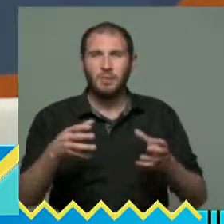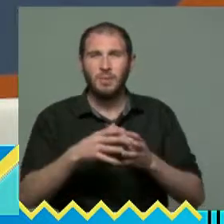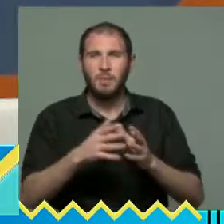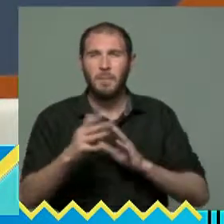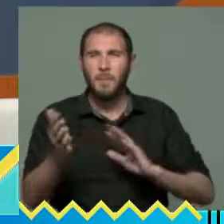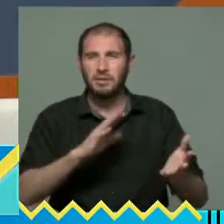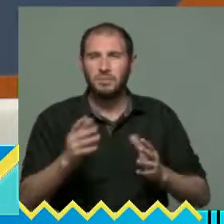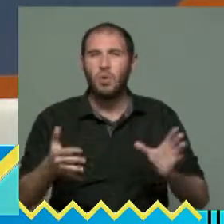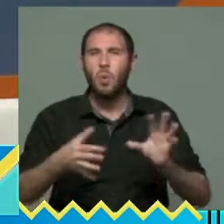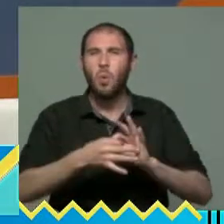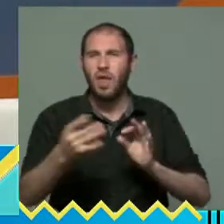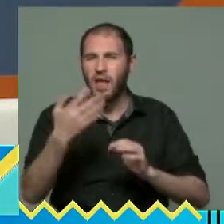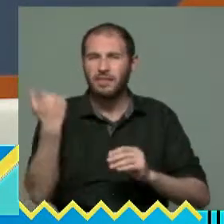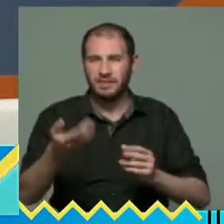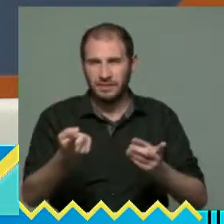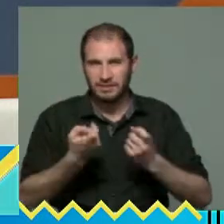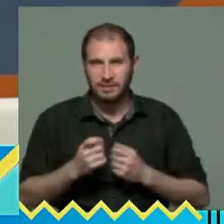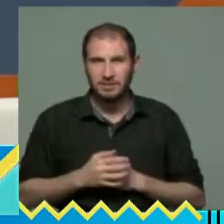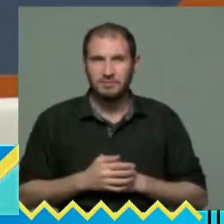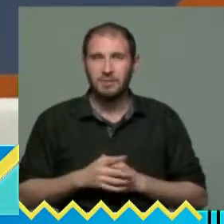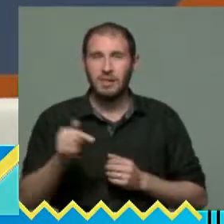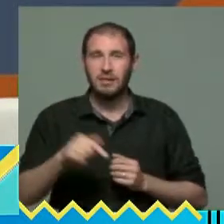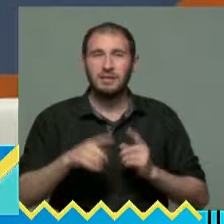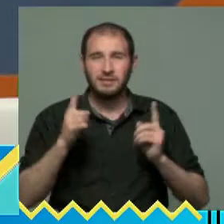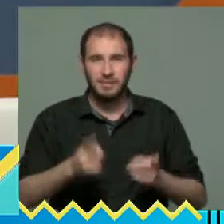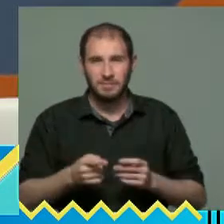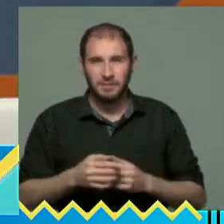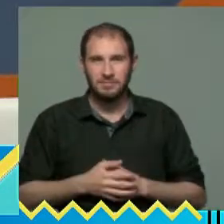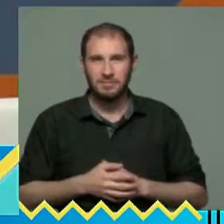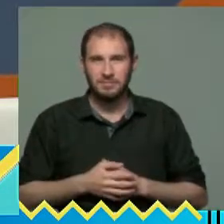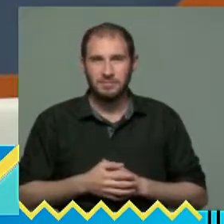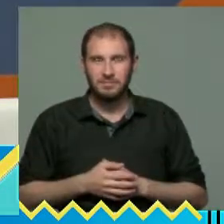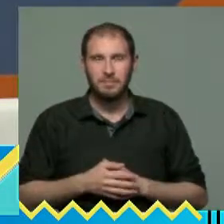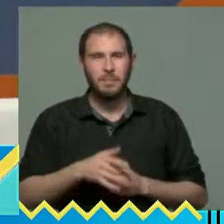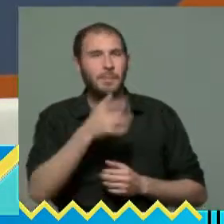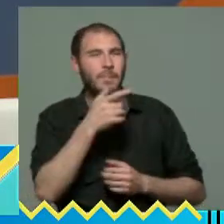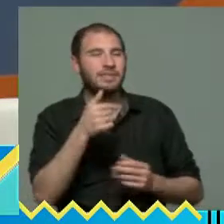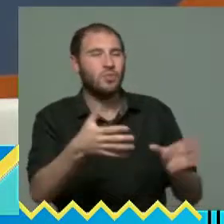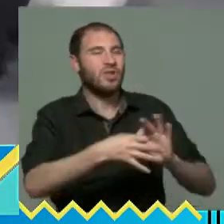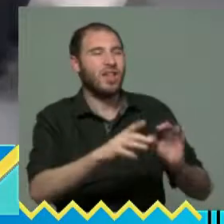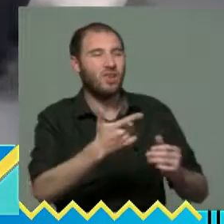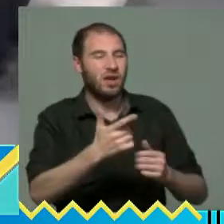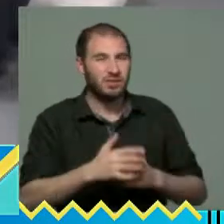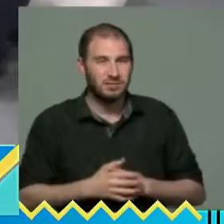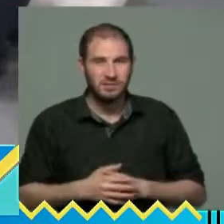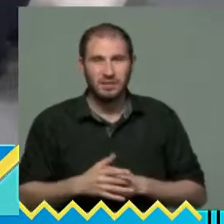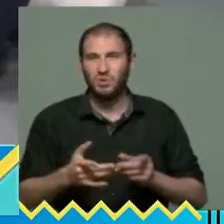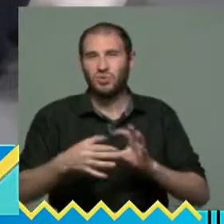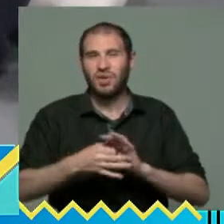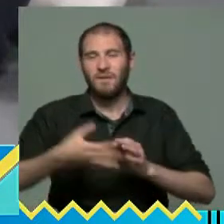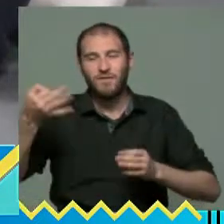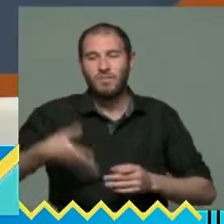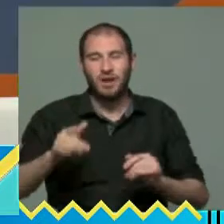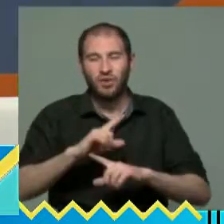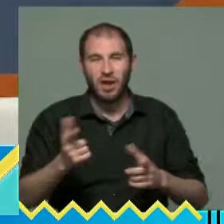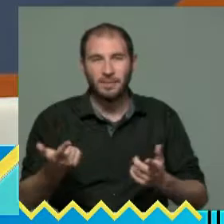sido, con la unidad que debería haber sido. Eso también se siente en el terreno y en el territorio. O sea, como que no hubo unidad, digamos, si se quiere. Lo hubo formalmente,